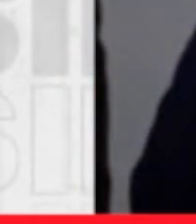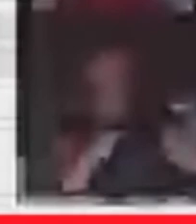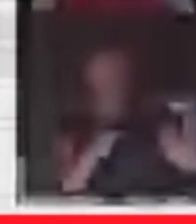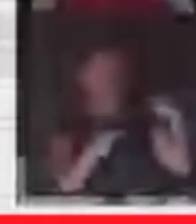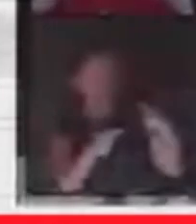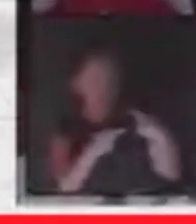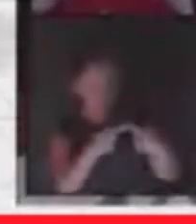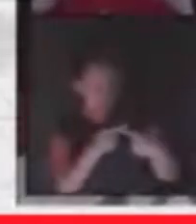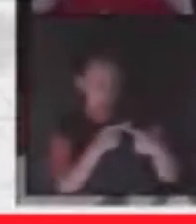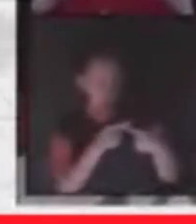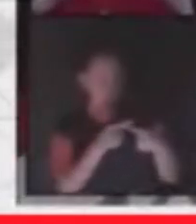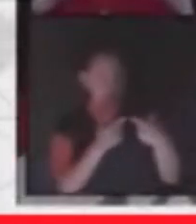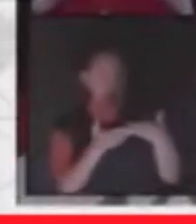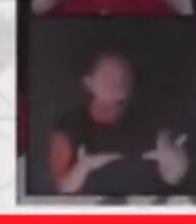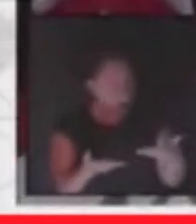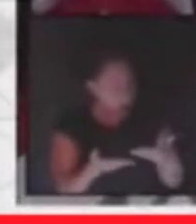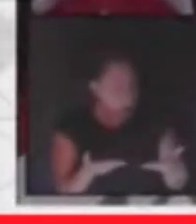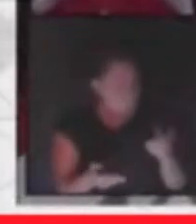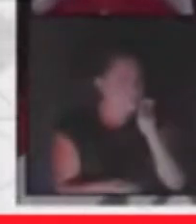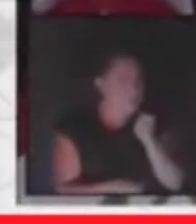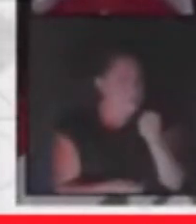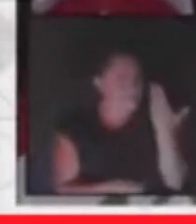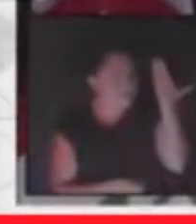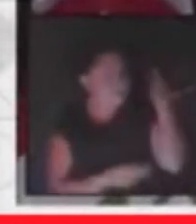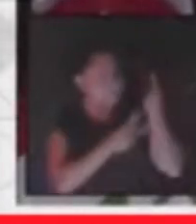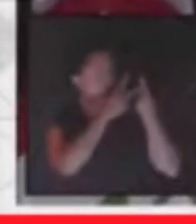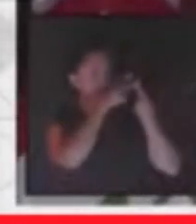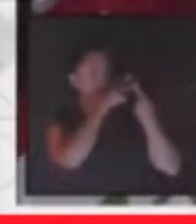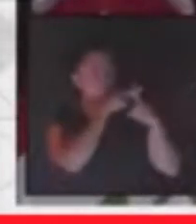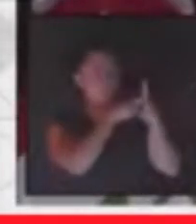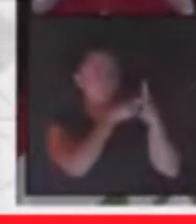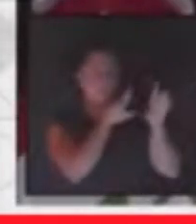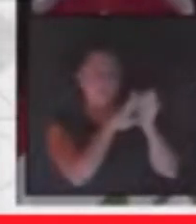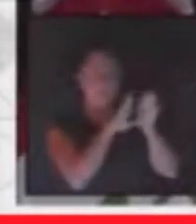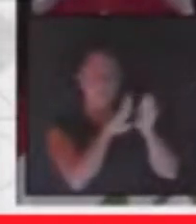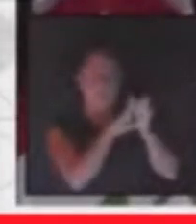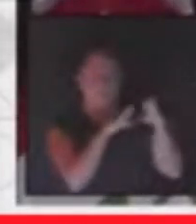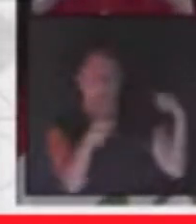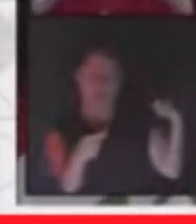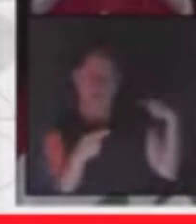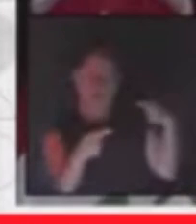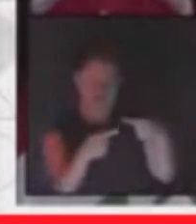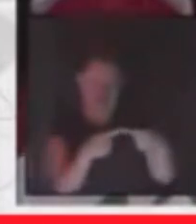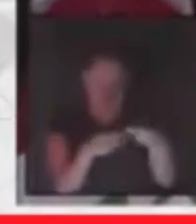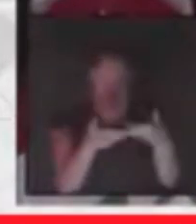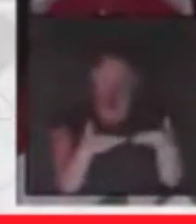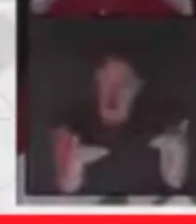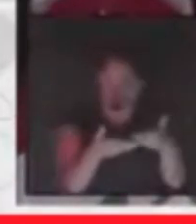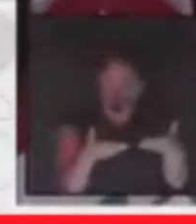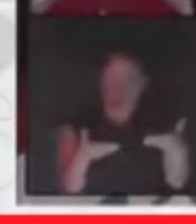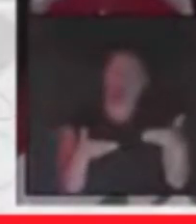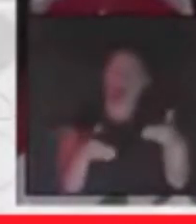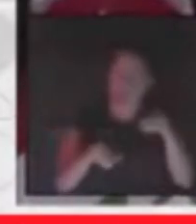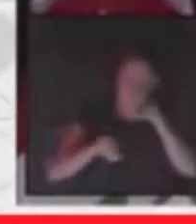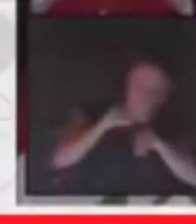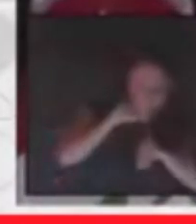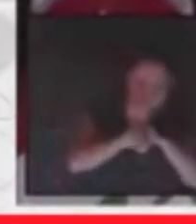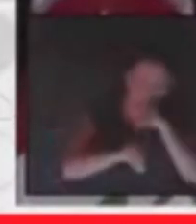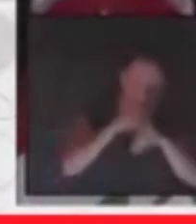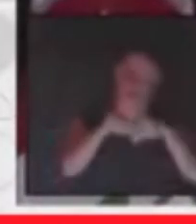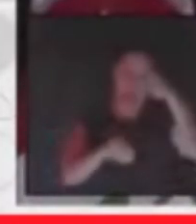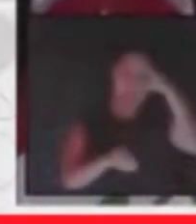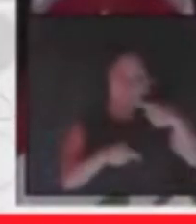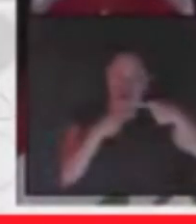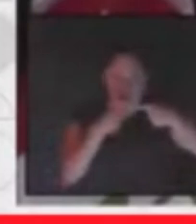fuerza, con mucha, mucha fuerza. Resuenan hacia el basurero de la historia. Y nosotros